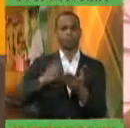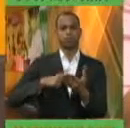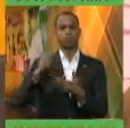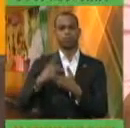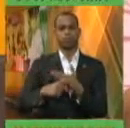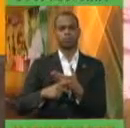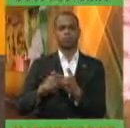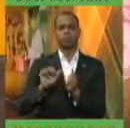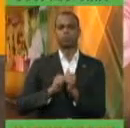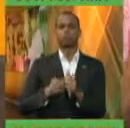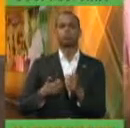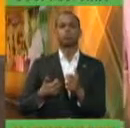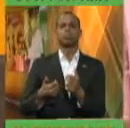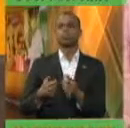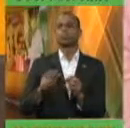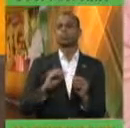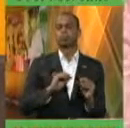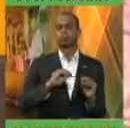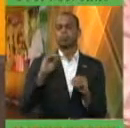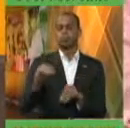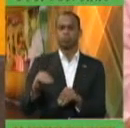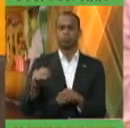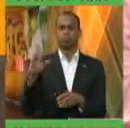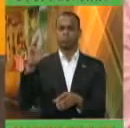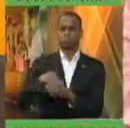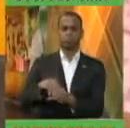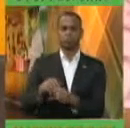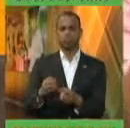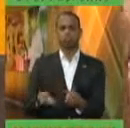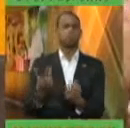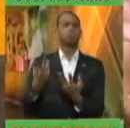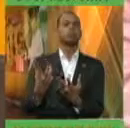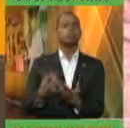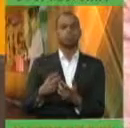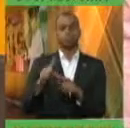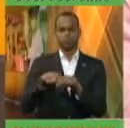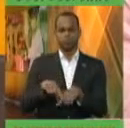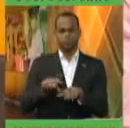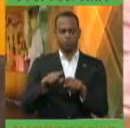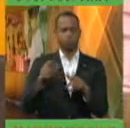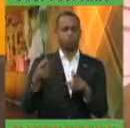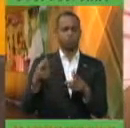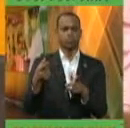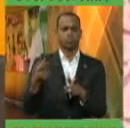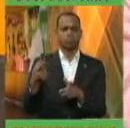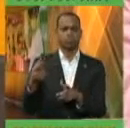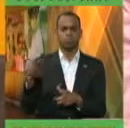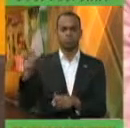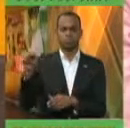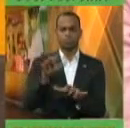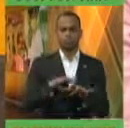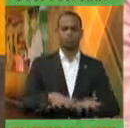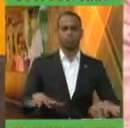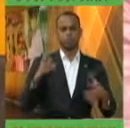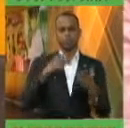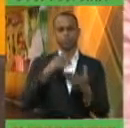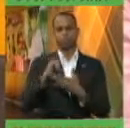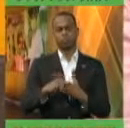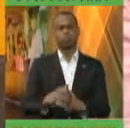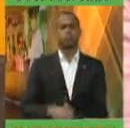y vemos cómo puede ubicarse qué cantidad puede ubicarse dependiendo de la cantidad y la y el tamaño del proyecto